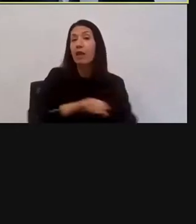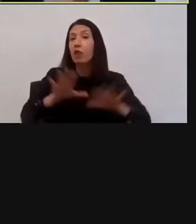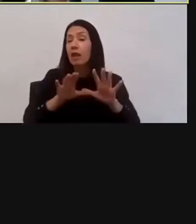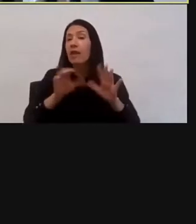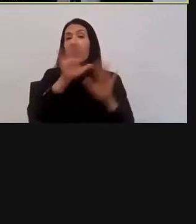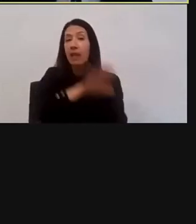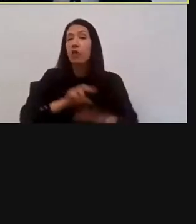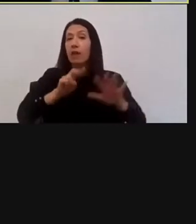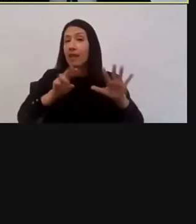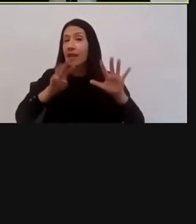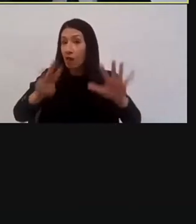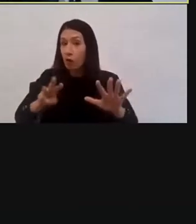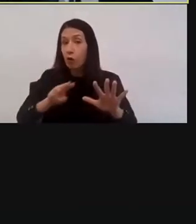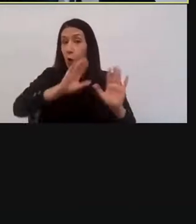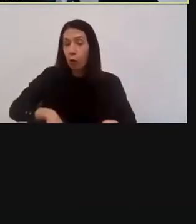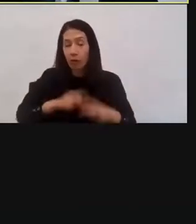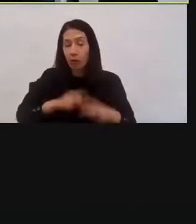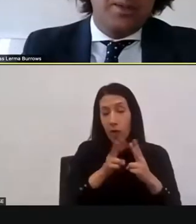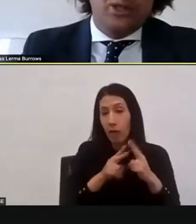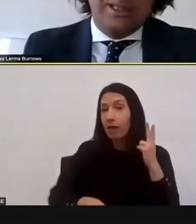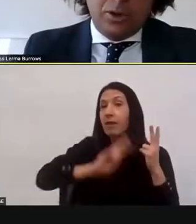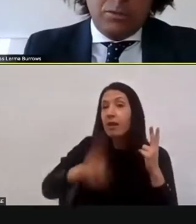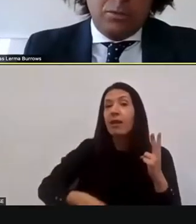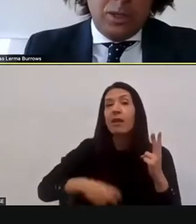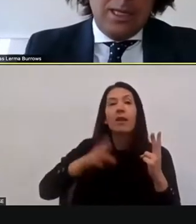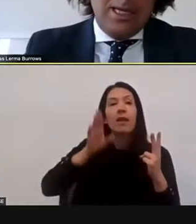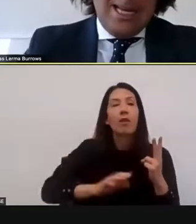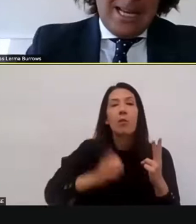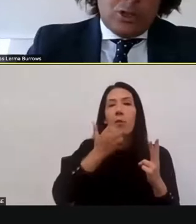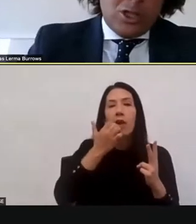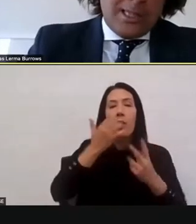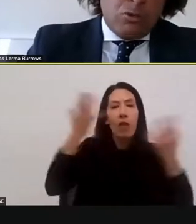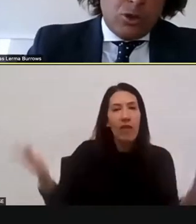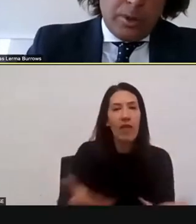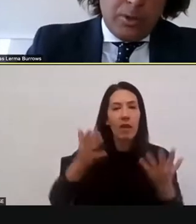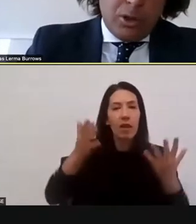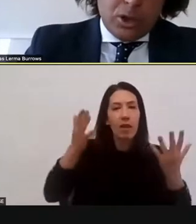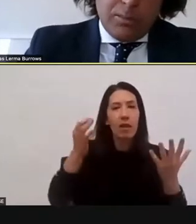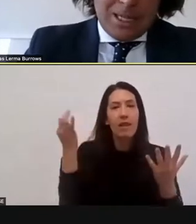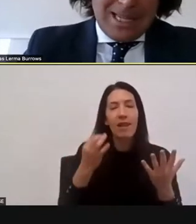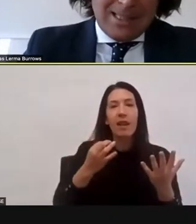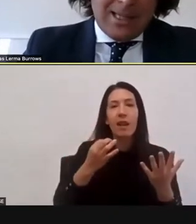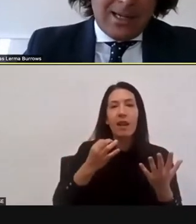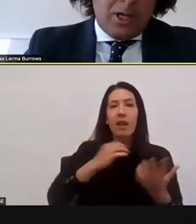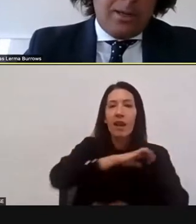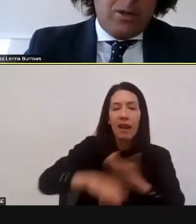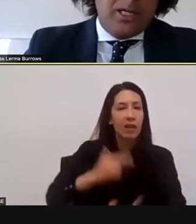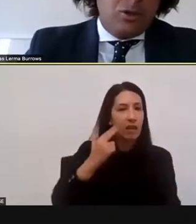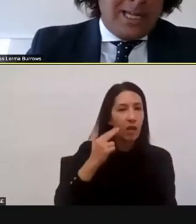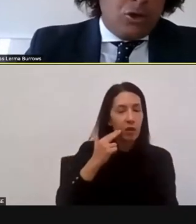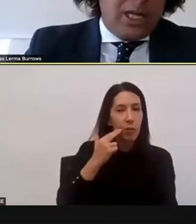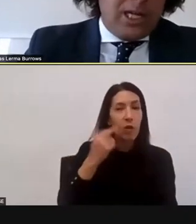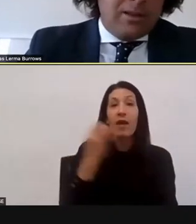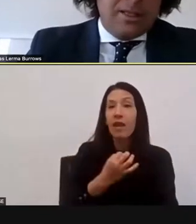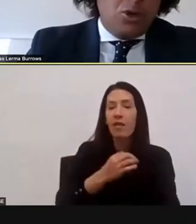Código Penal. Este último artículo son los delitos de enaltecimiento del terrorismo. Estos dos artículos, lo primero que nos tenemos que plantear a la hora de valorar esto